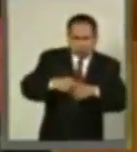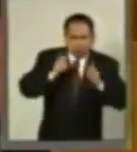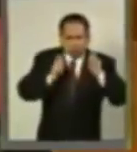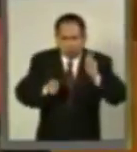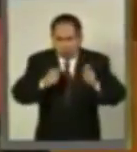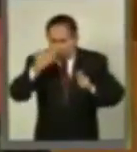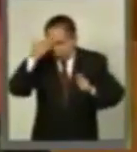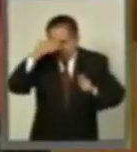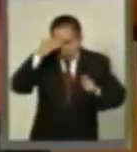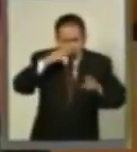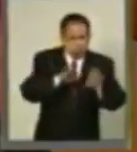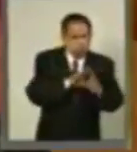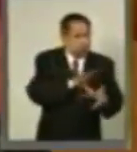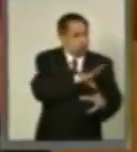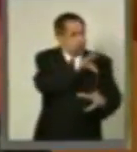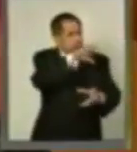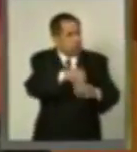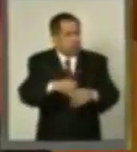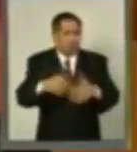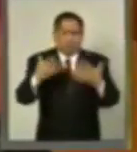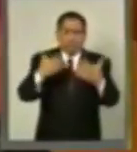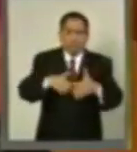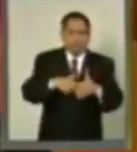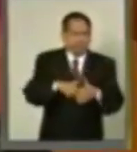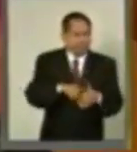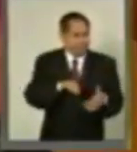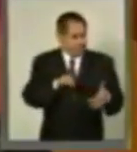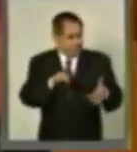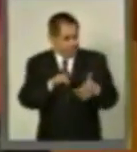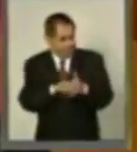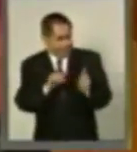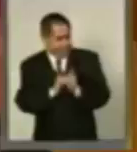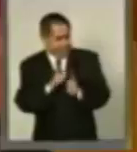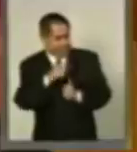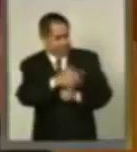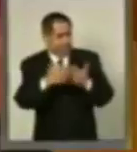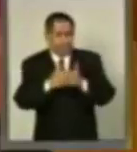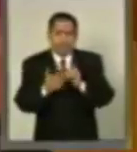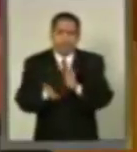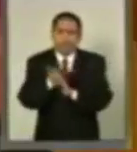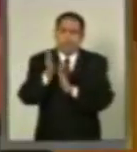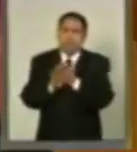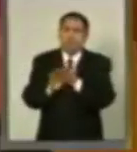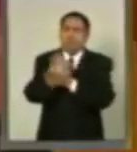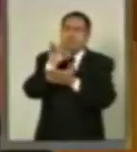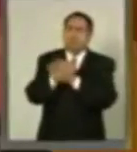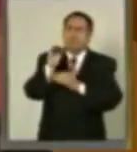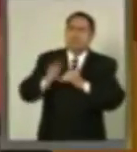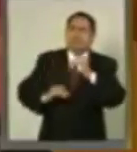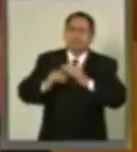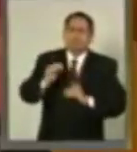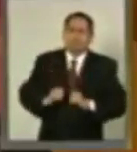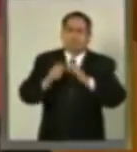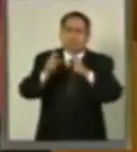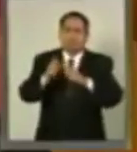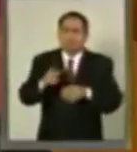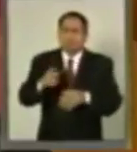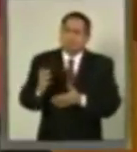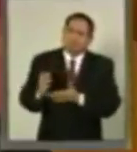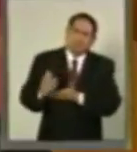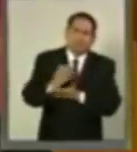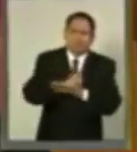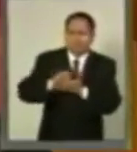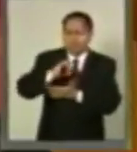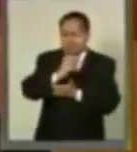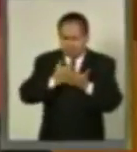la contratación de empresas cercanas a usted, constructoras principalmente, que han obtenido,